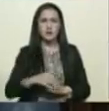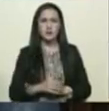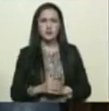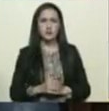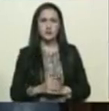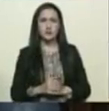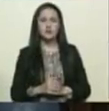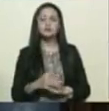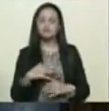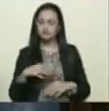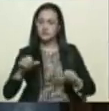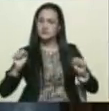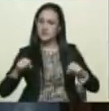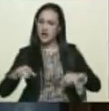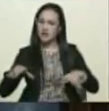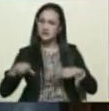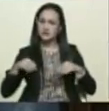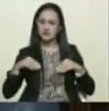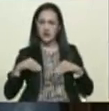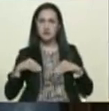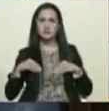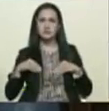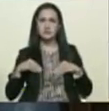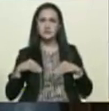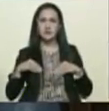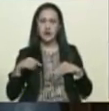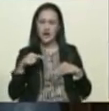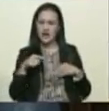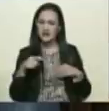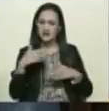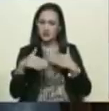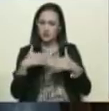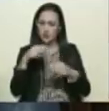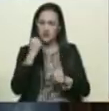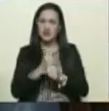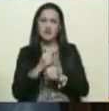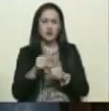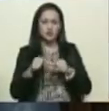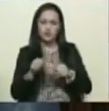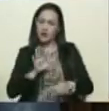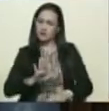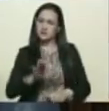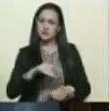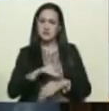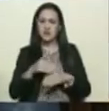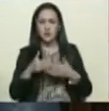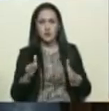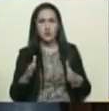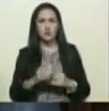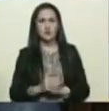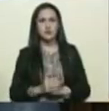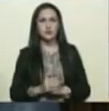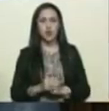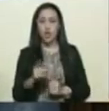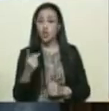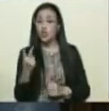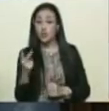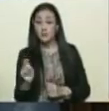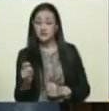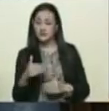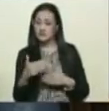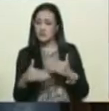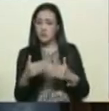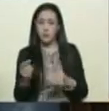acepta consensuadamente que éste está la labor que debemos seguir haciendo dos meses son muy pocos es verdad